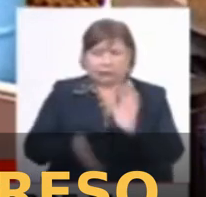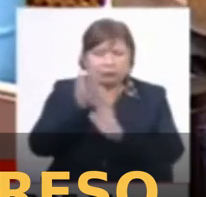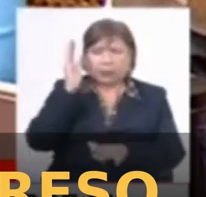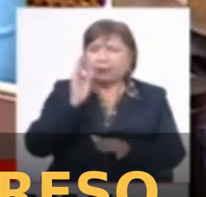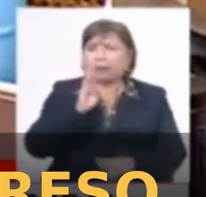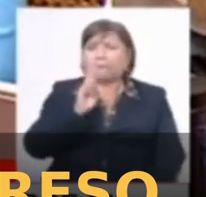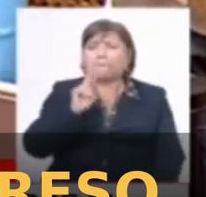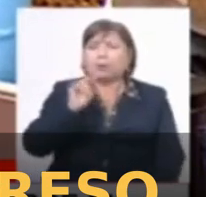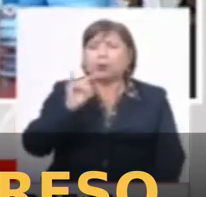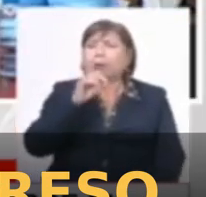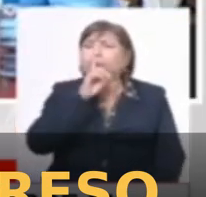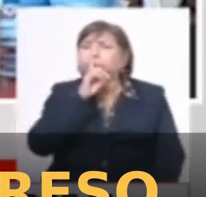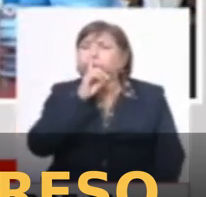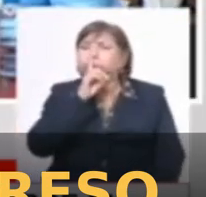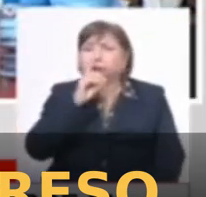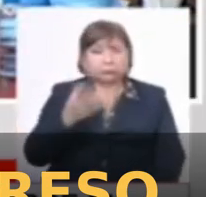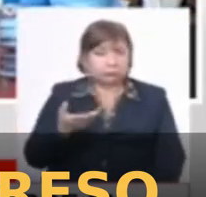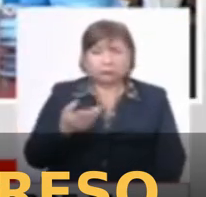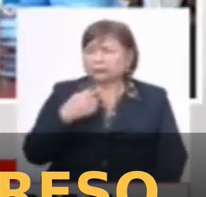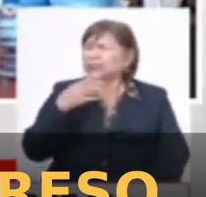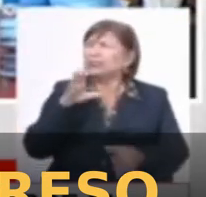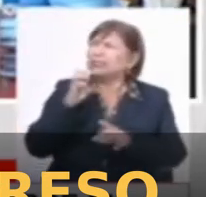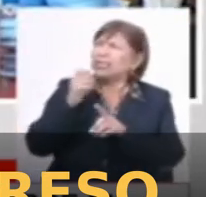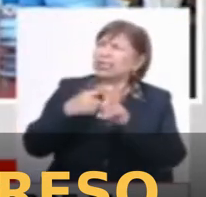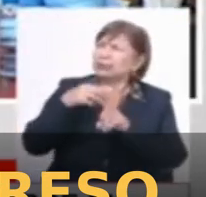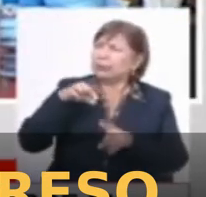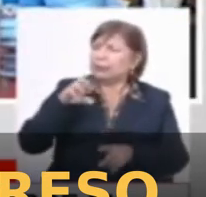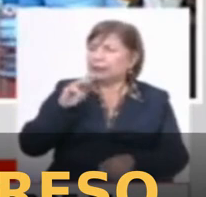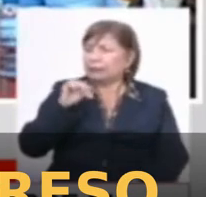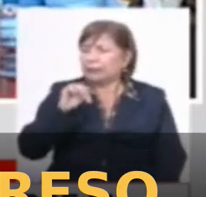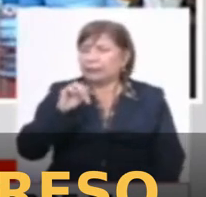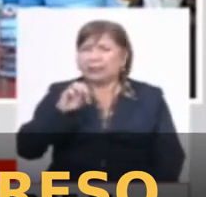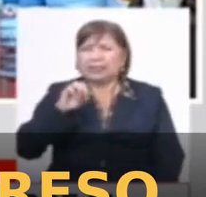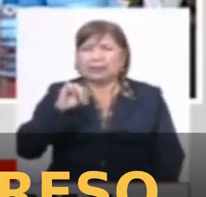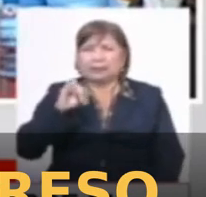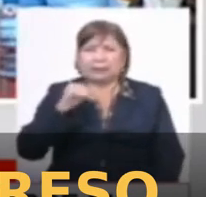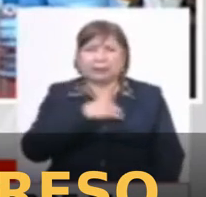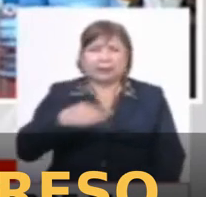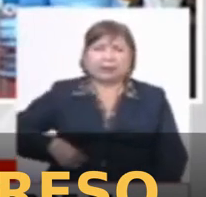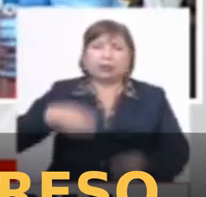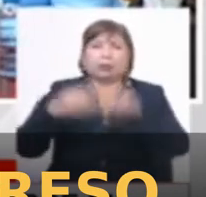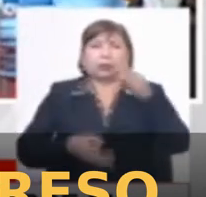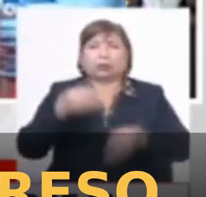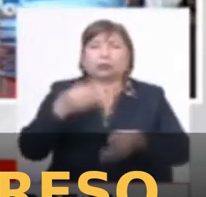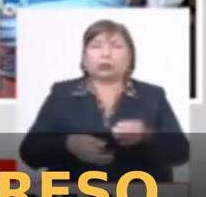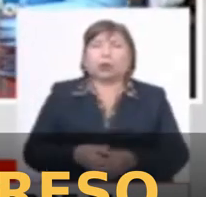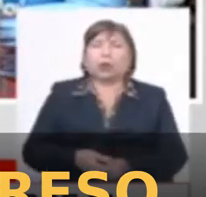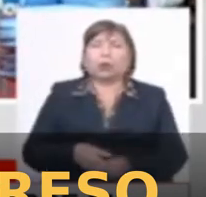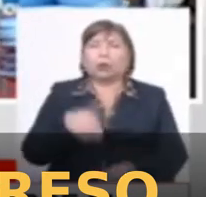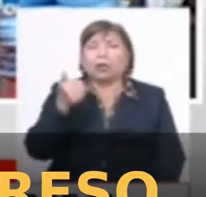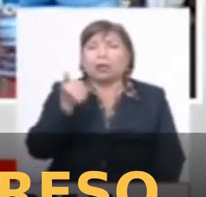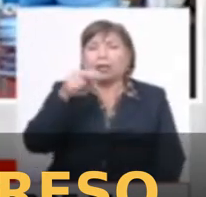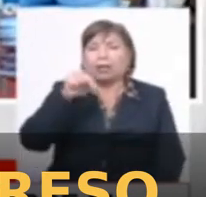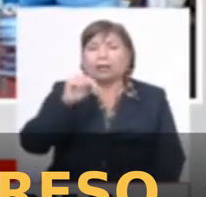que no hable. Sí. ¿Qué ex-premier se refiere usted? No, del premier, en ese momento ministro de Justicia. Aníbal Torres.